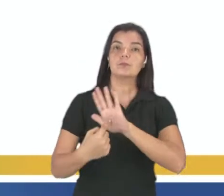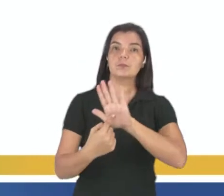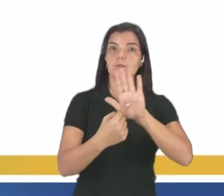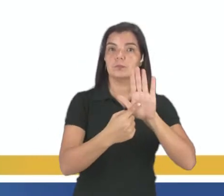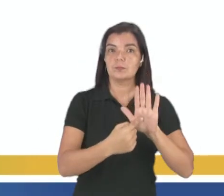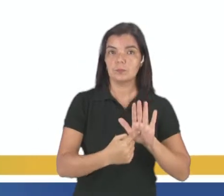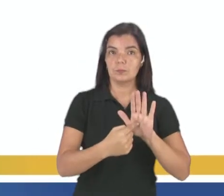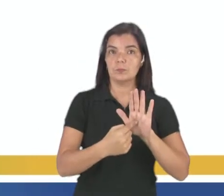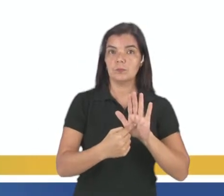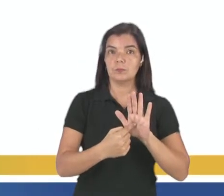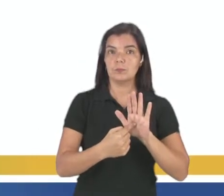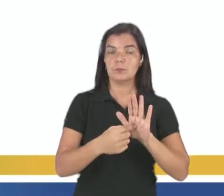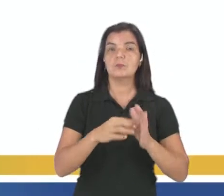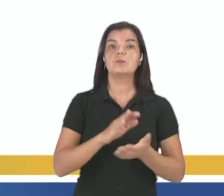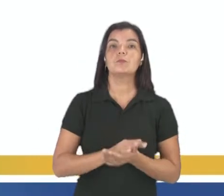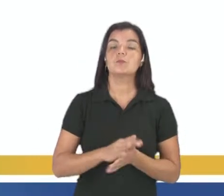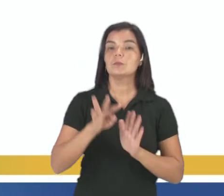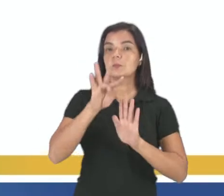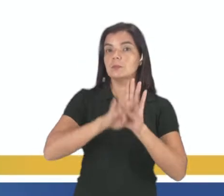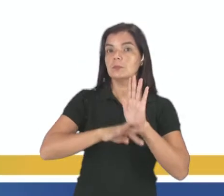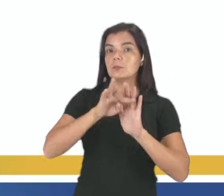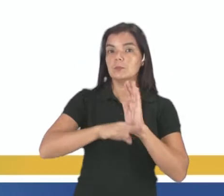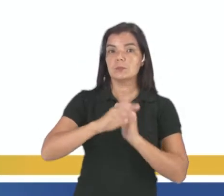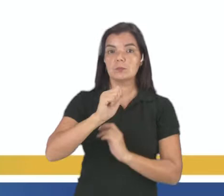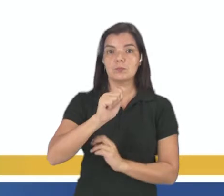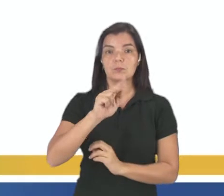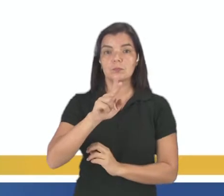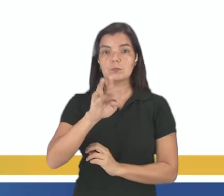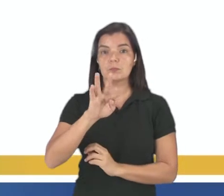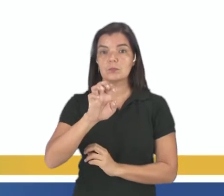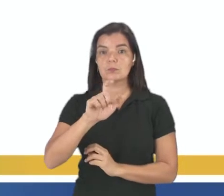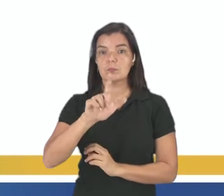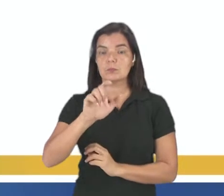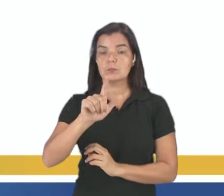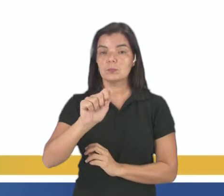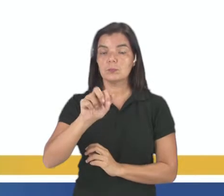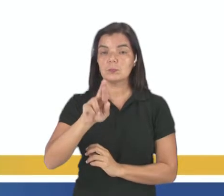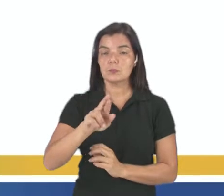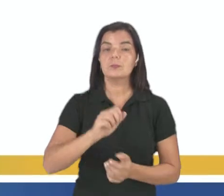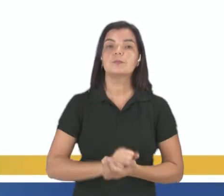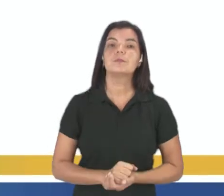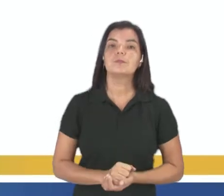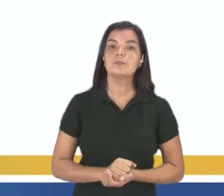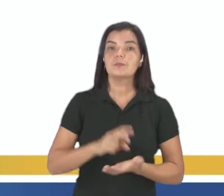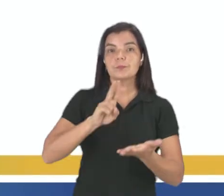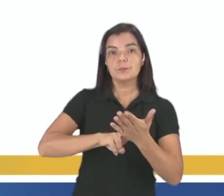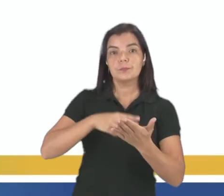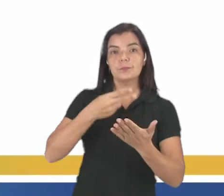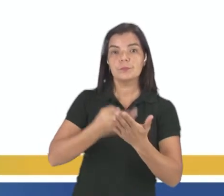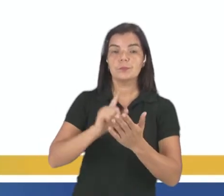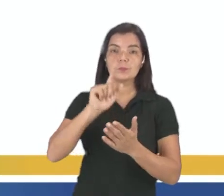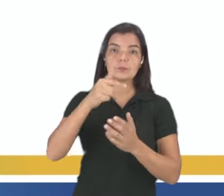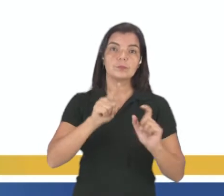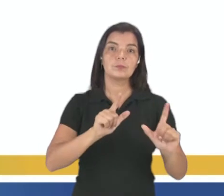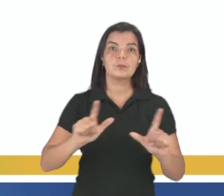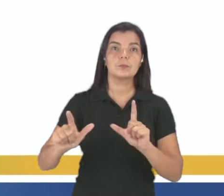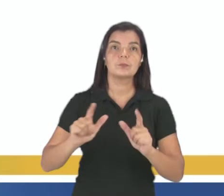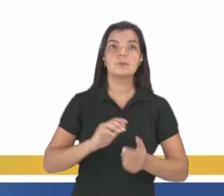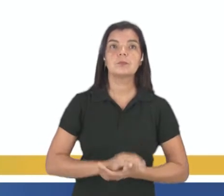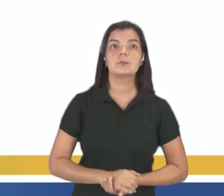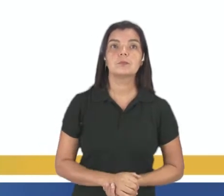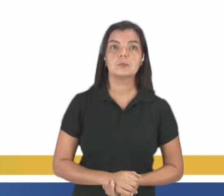descriptivo, expositivo y texto cautelar. ¿Ok? Vamos para el próximo slide.